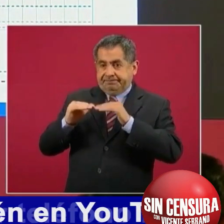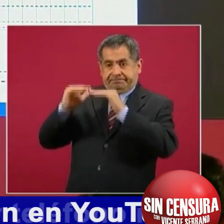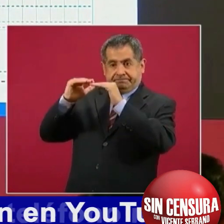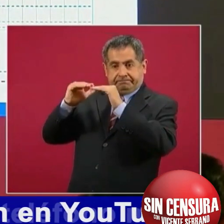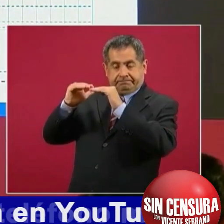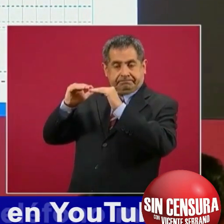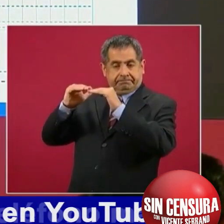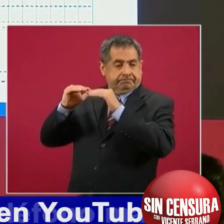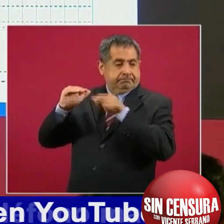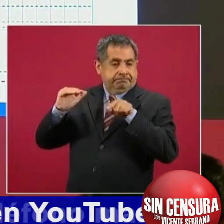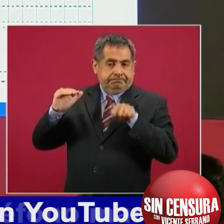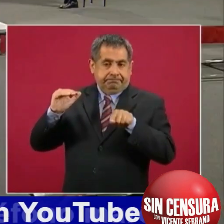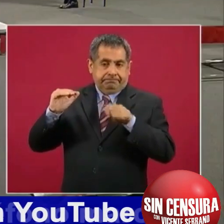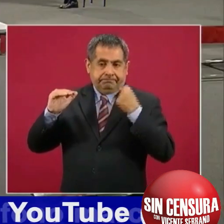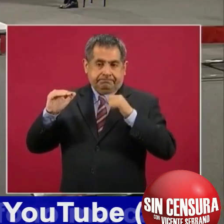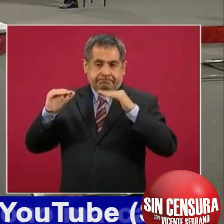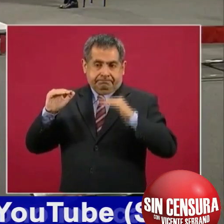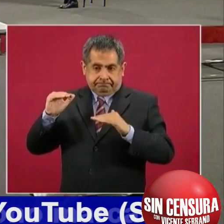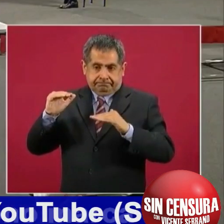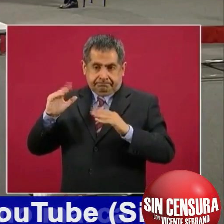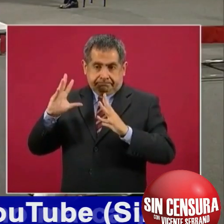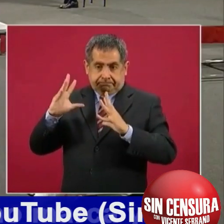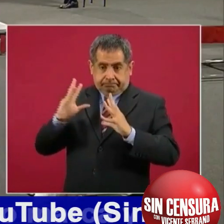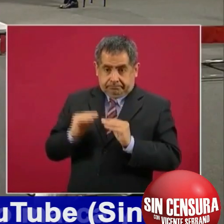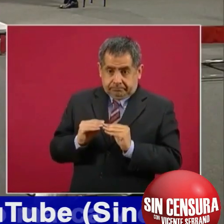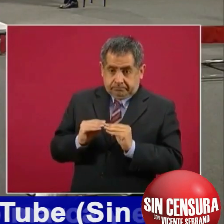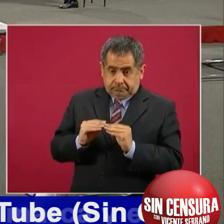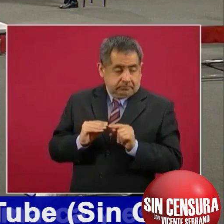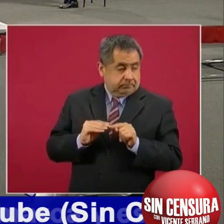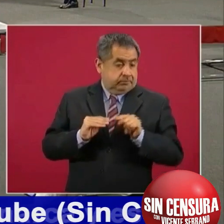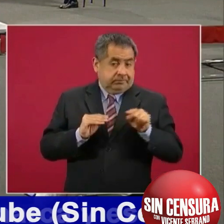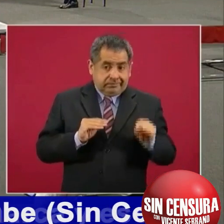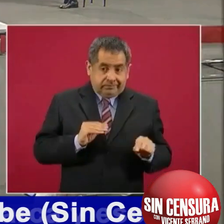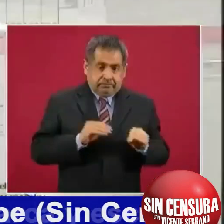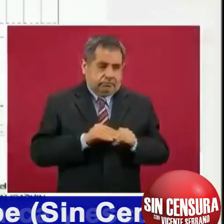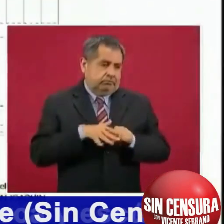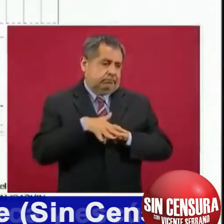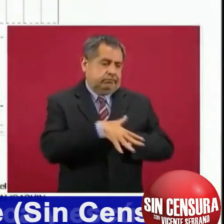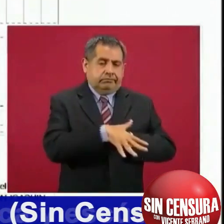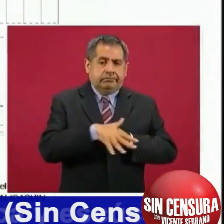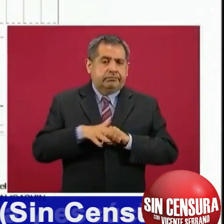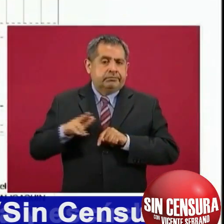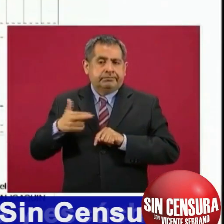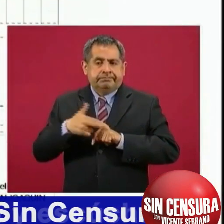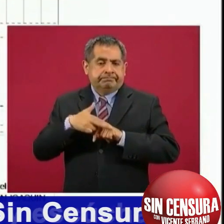la planicie de Tabasco, que también llovió. Ese es el río de la Sierra, también va para abajo.